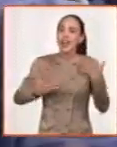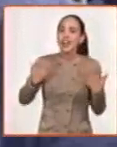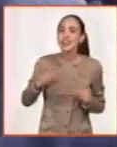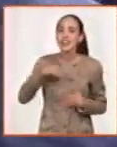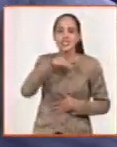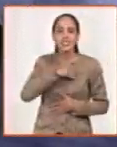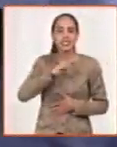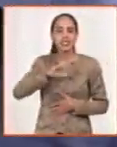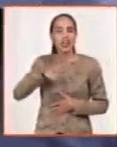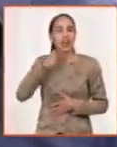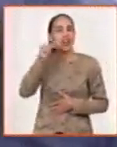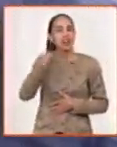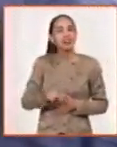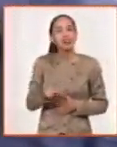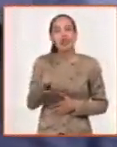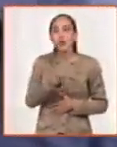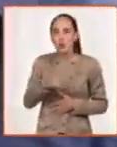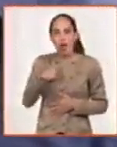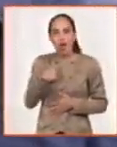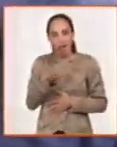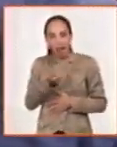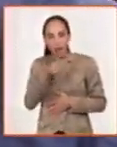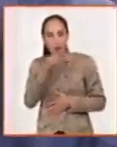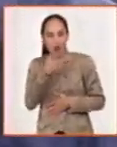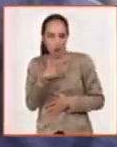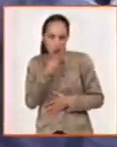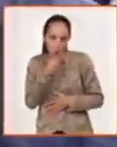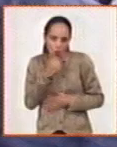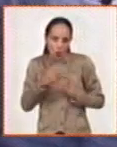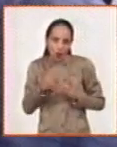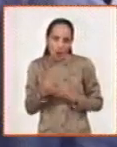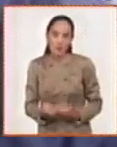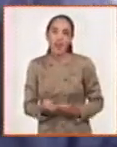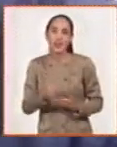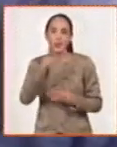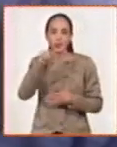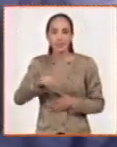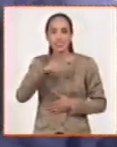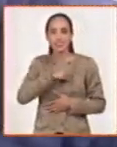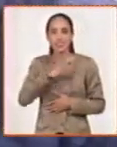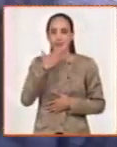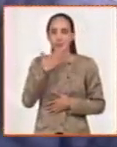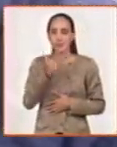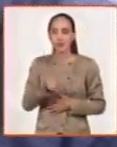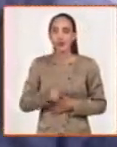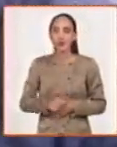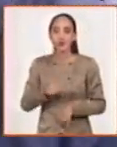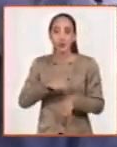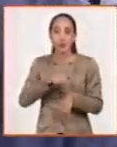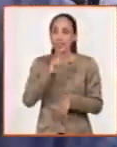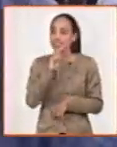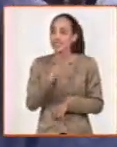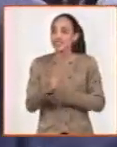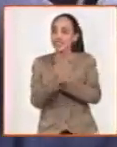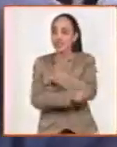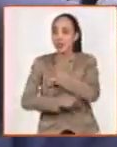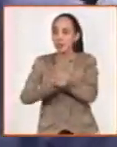sentirse útiles, contribuyendo en este momento tan difícil del país. De manera que quiero desde